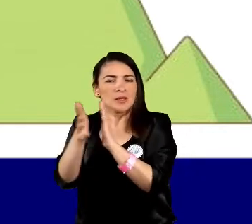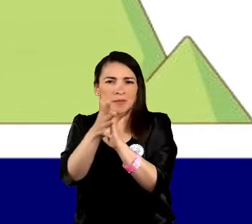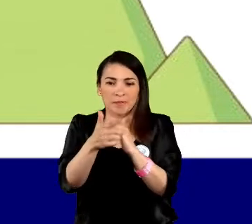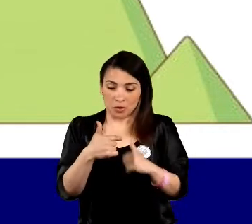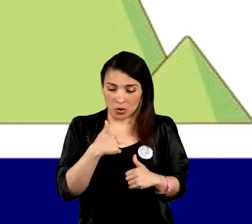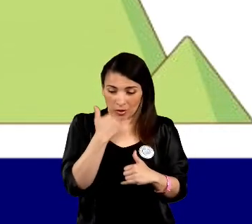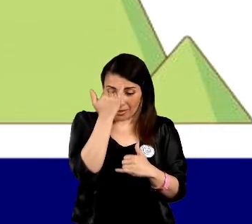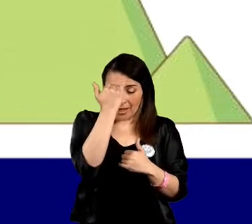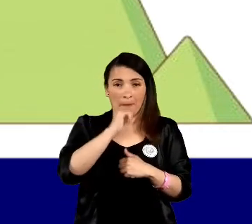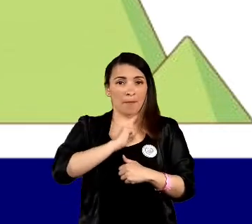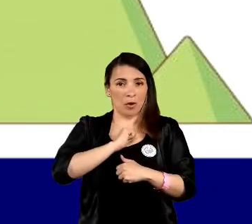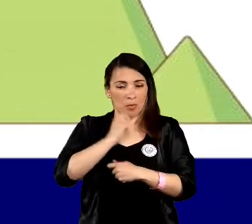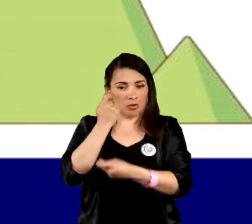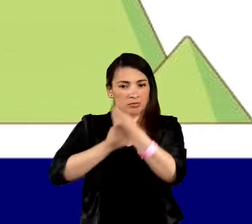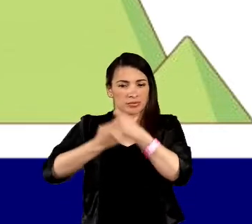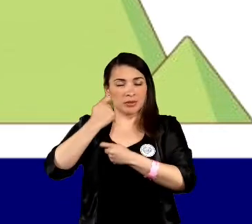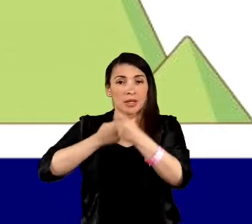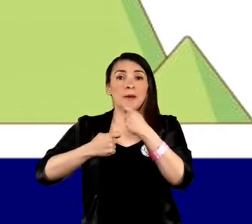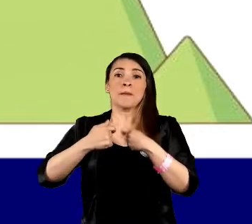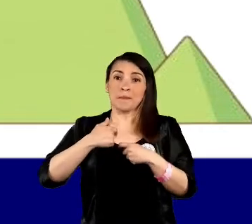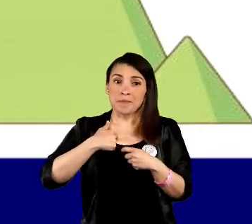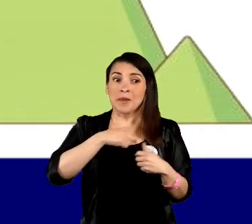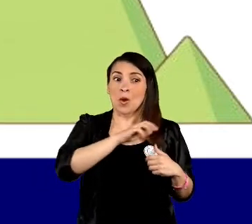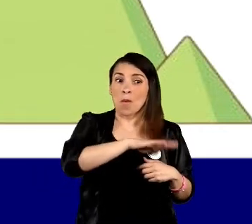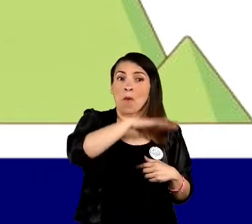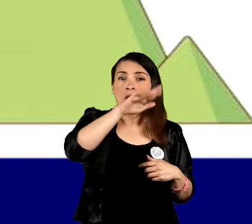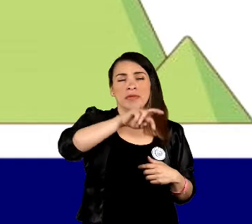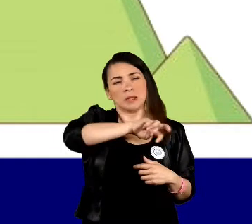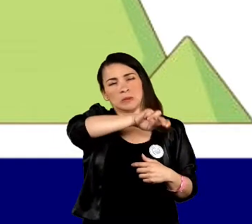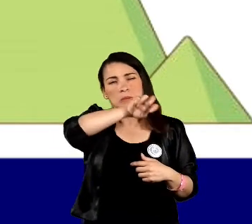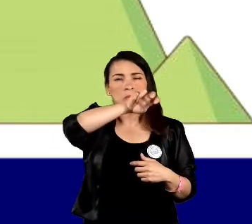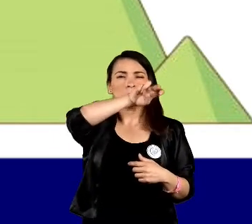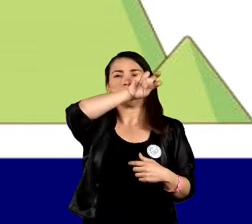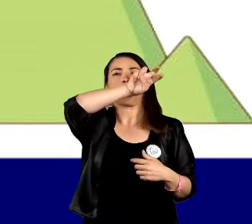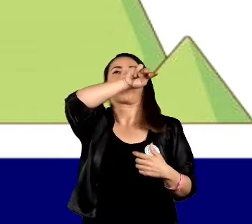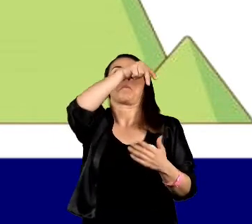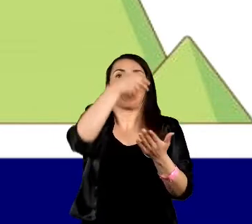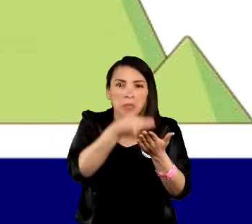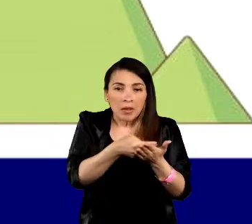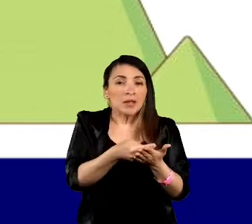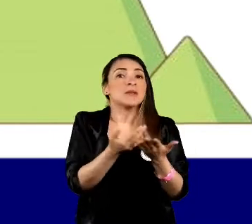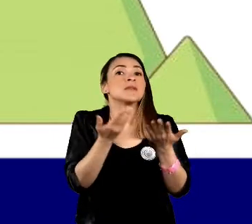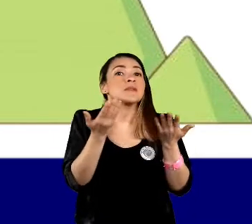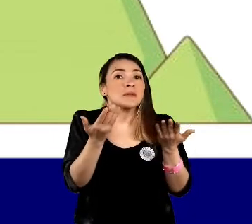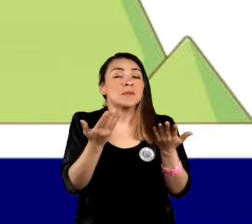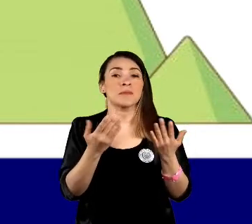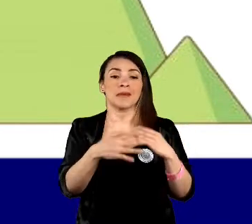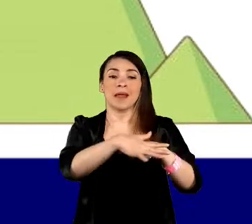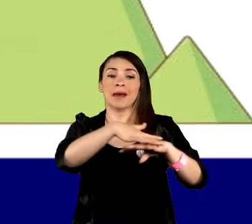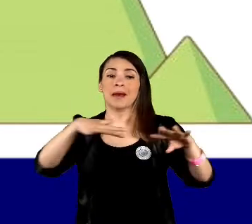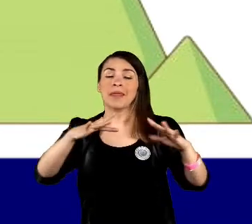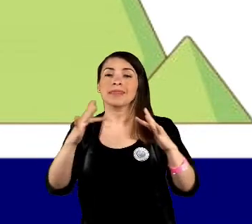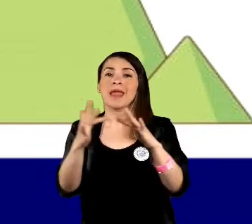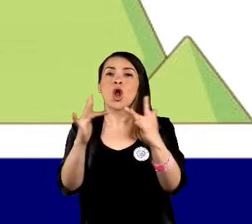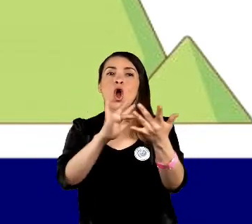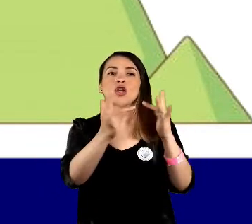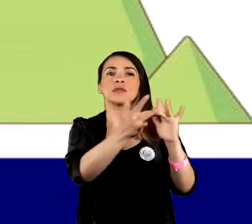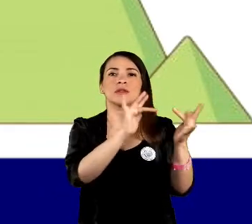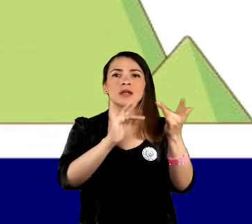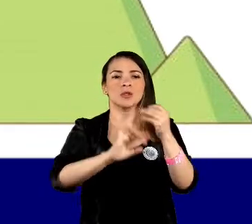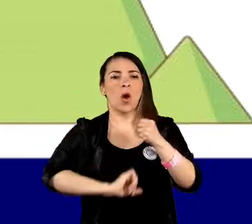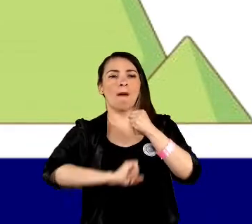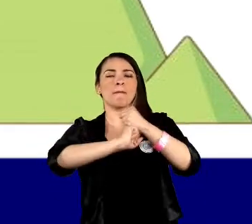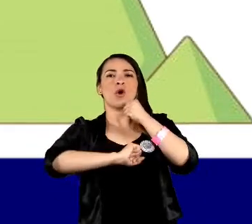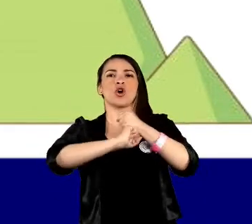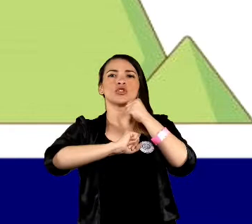emprende y uno se cae de la montaña lo único que te sostiene es la red de contactos que hiciste previamente es lo